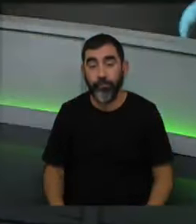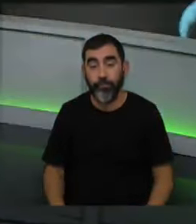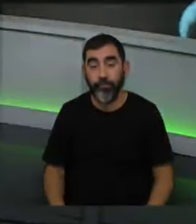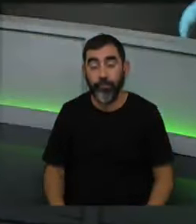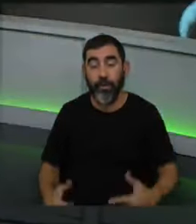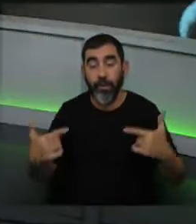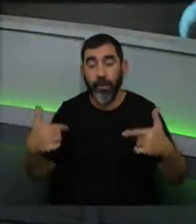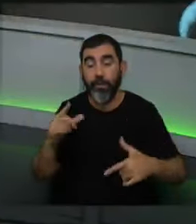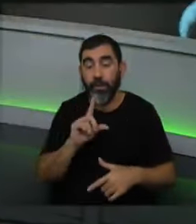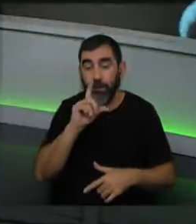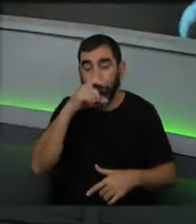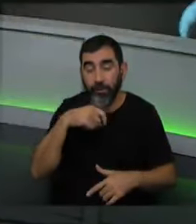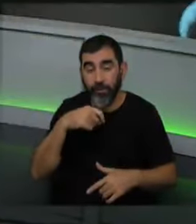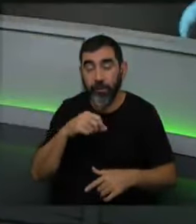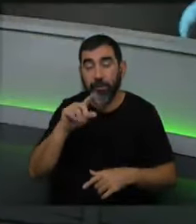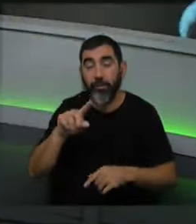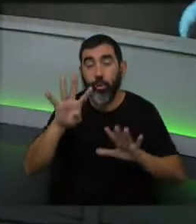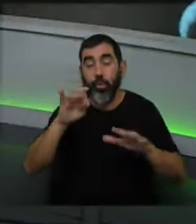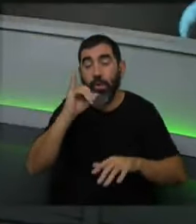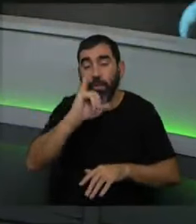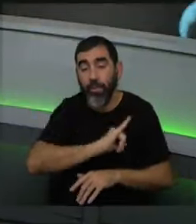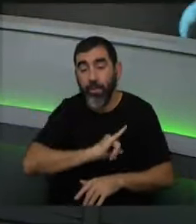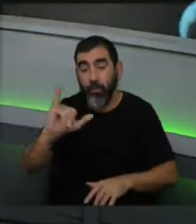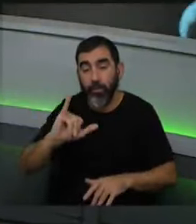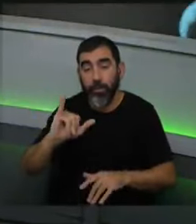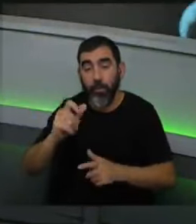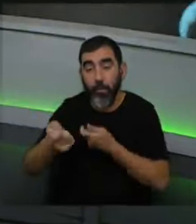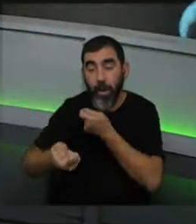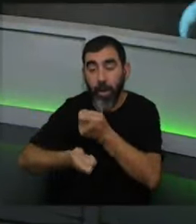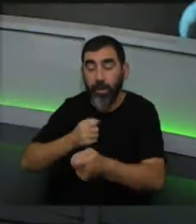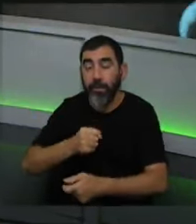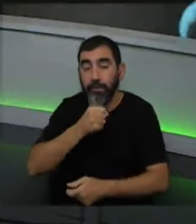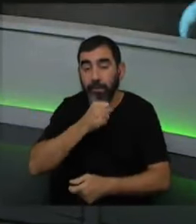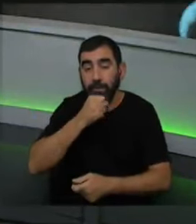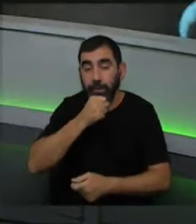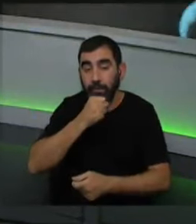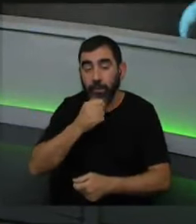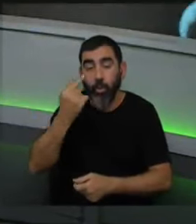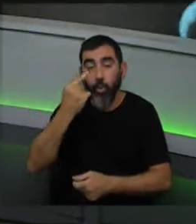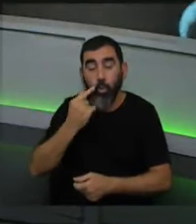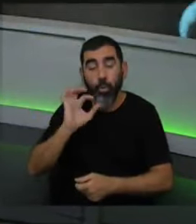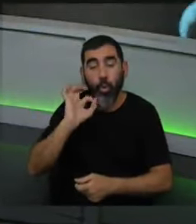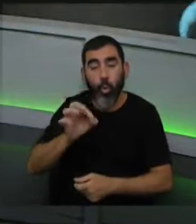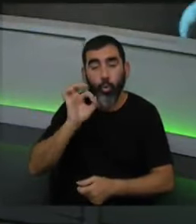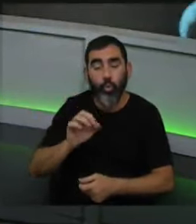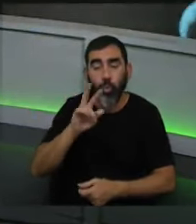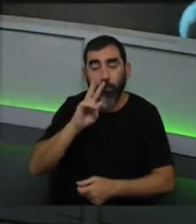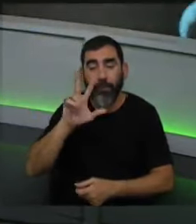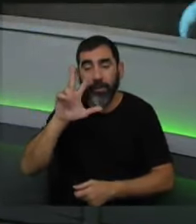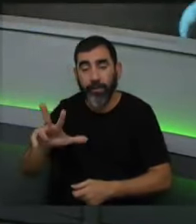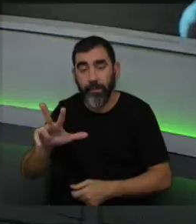la intendencia de Montevideo recibió 190 denuncias sobre maltrato a la vejez desde que habilitó en octubre del